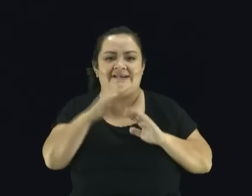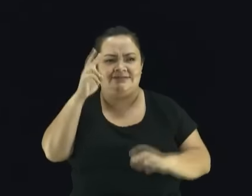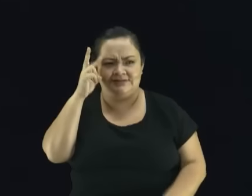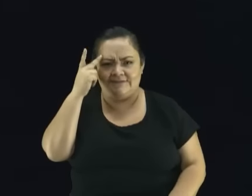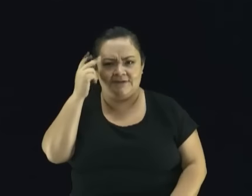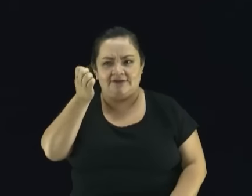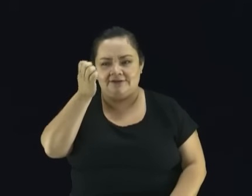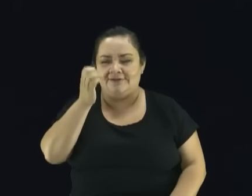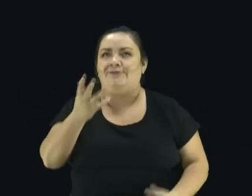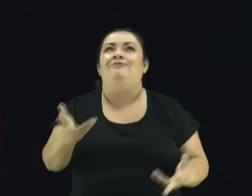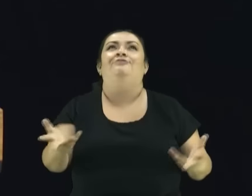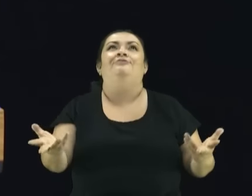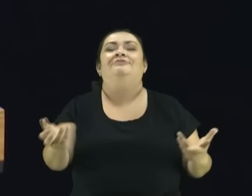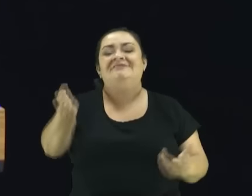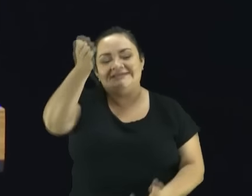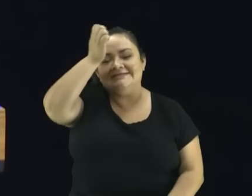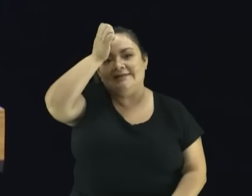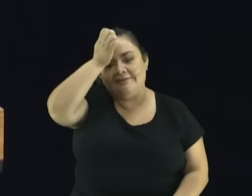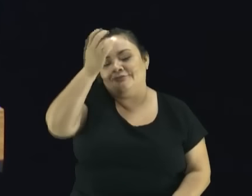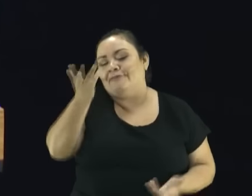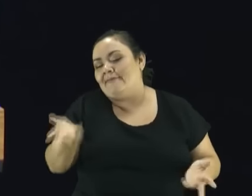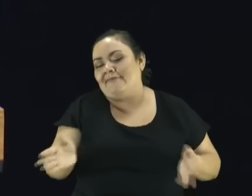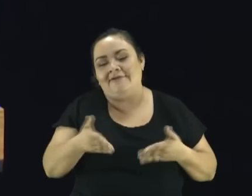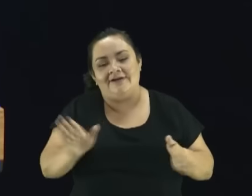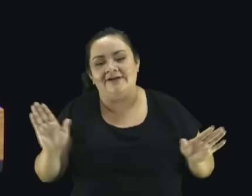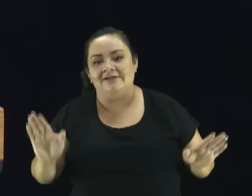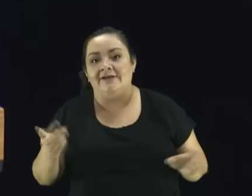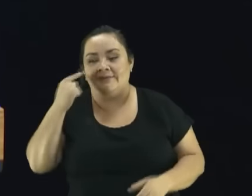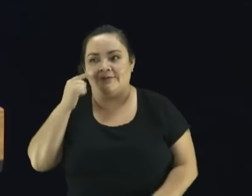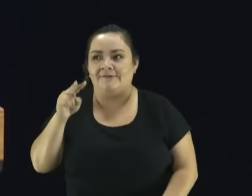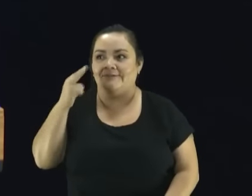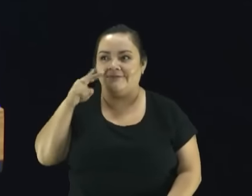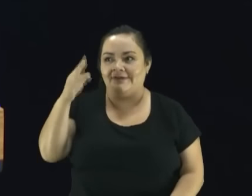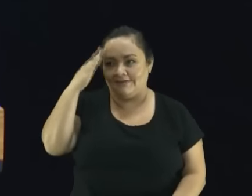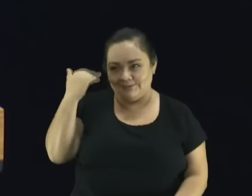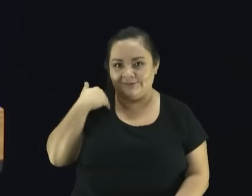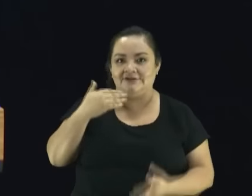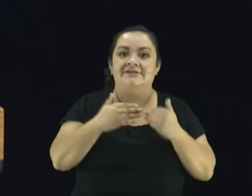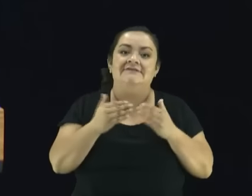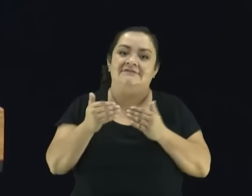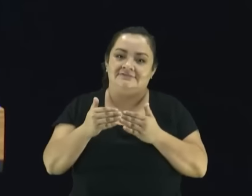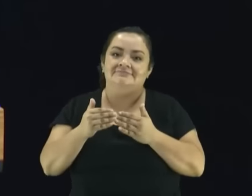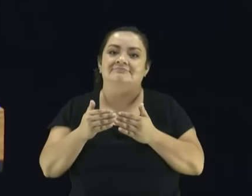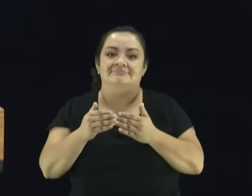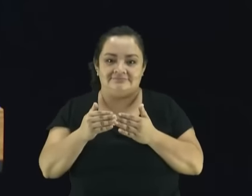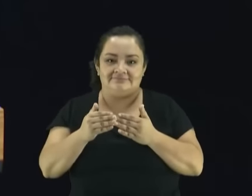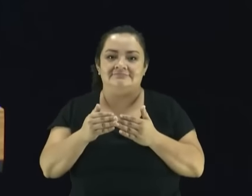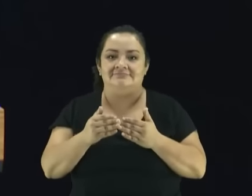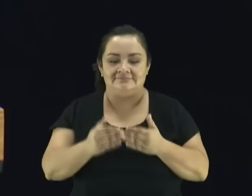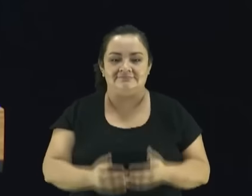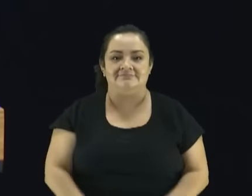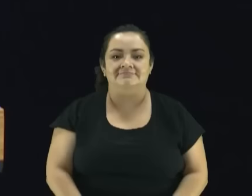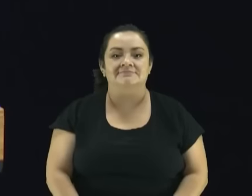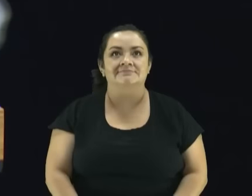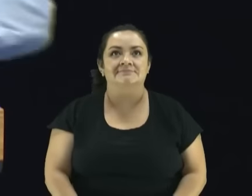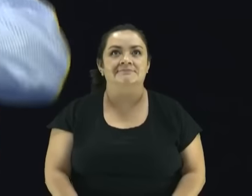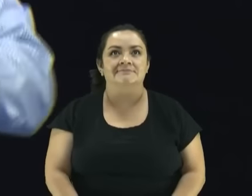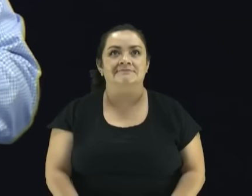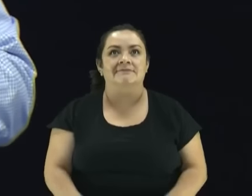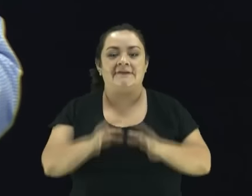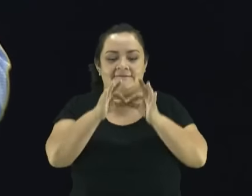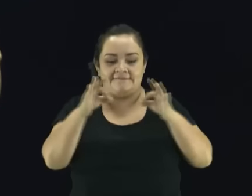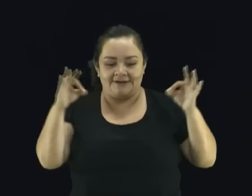cometer errores errores suceden Pero uno ve a la mujer diferente hay una frase que todos me